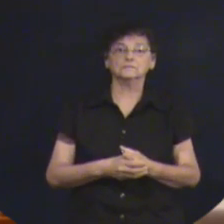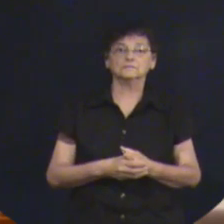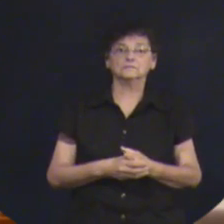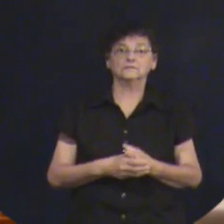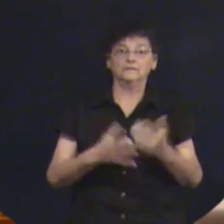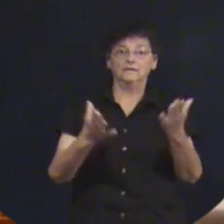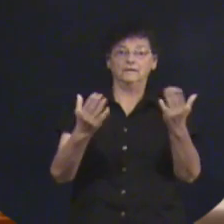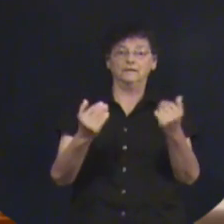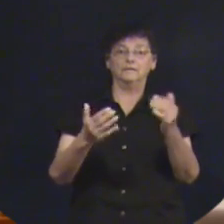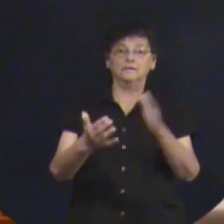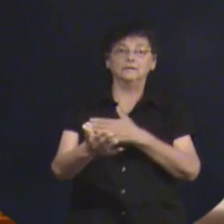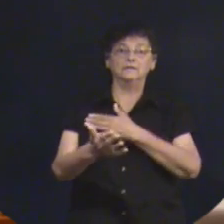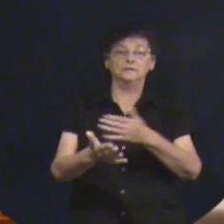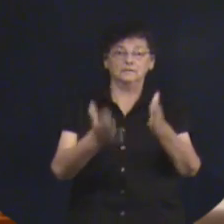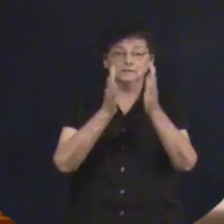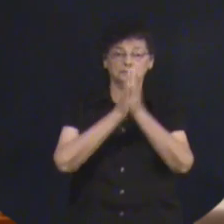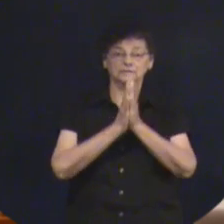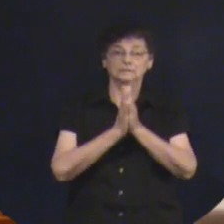siglos.